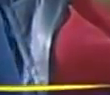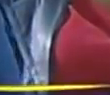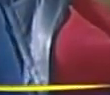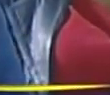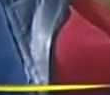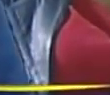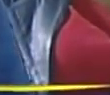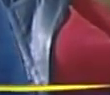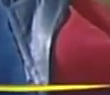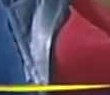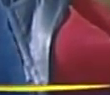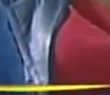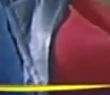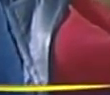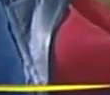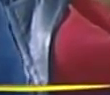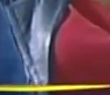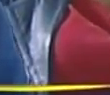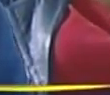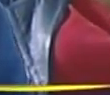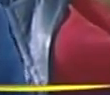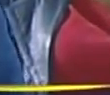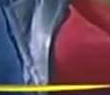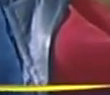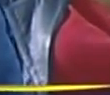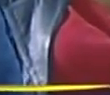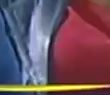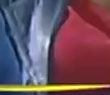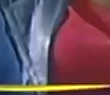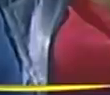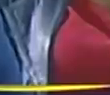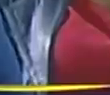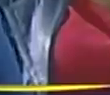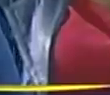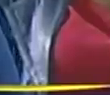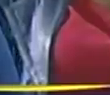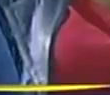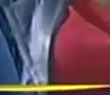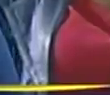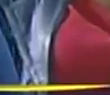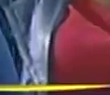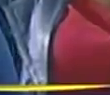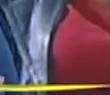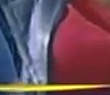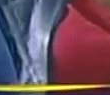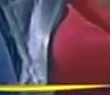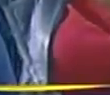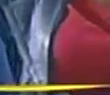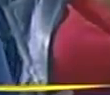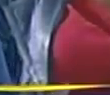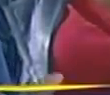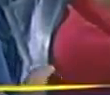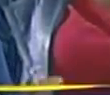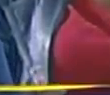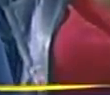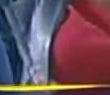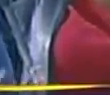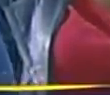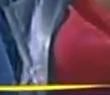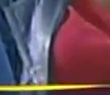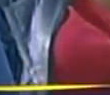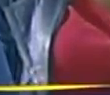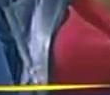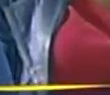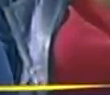sencillos. Está en el grado de calamidad de esas gobernaciones, que la memoria y cuenta que me deben entregar